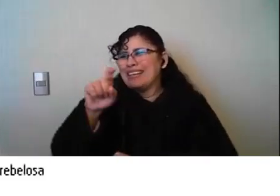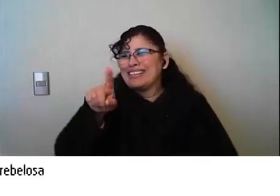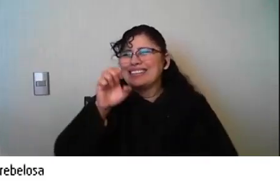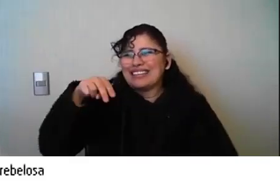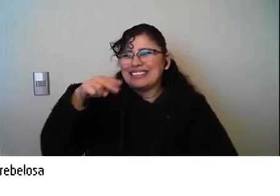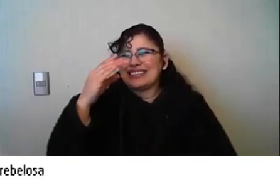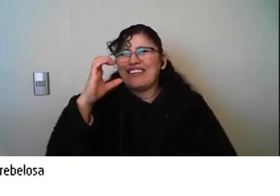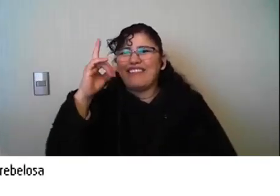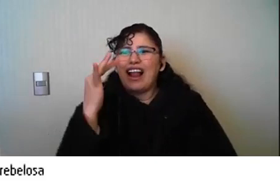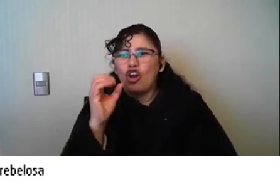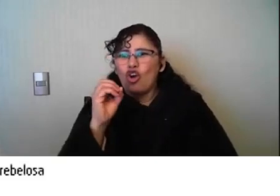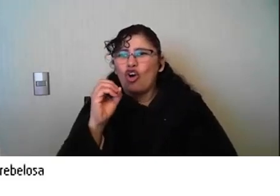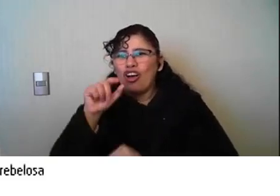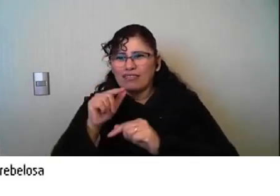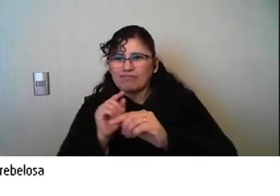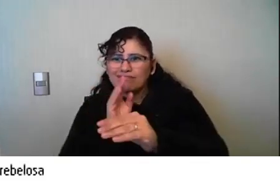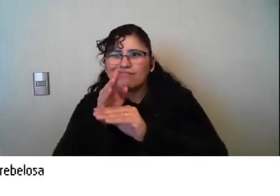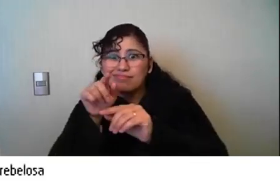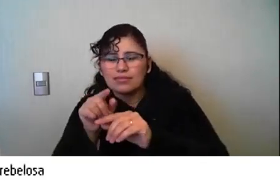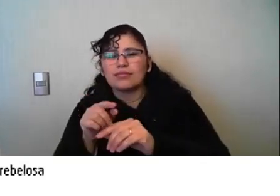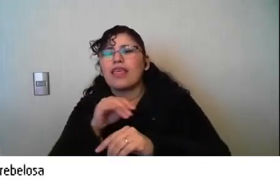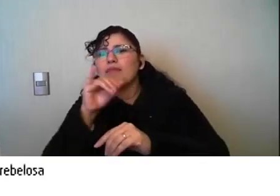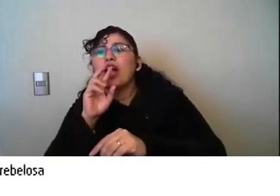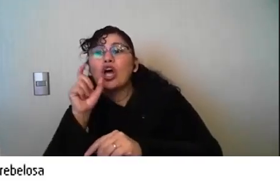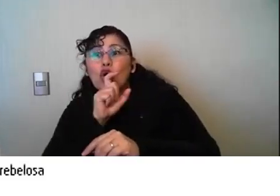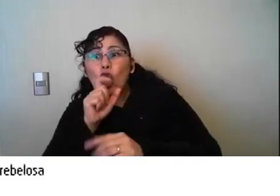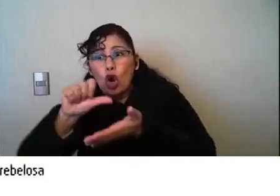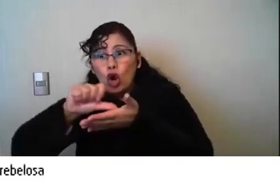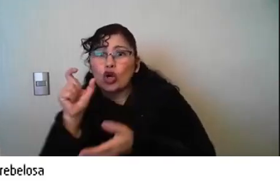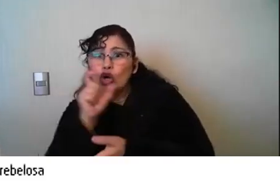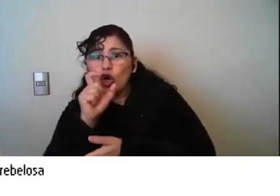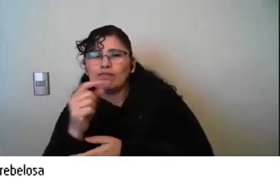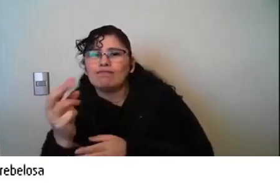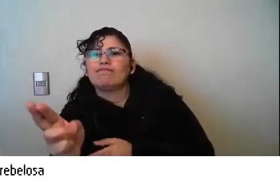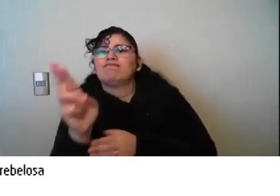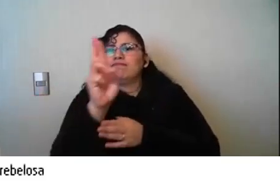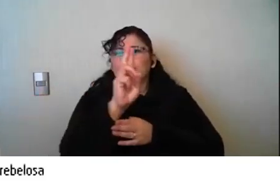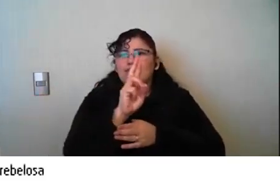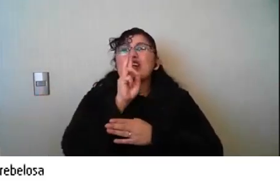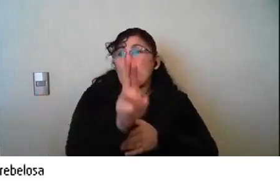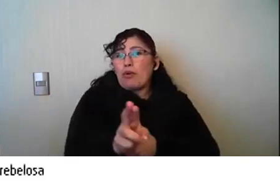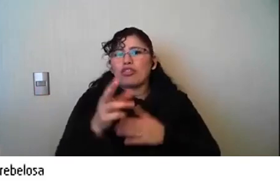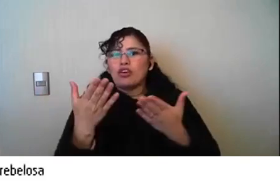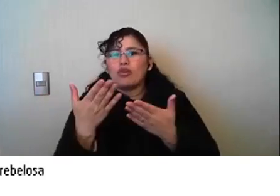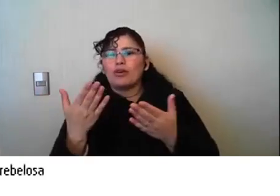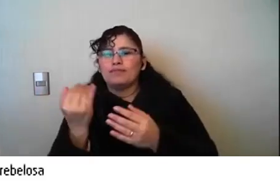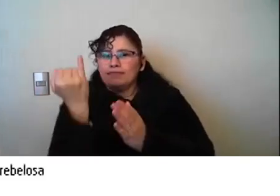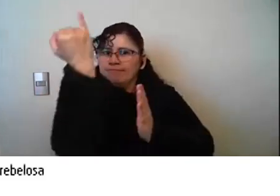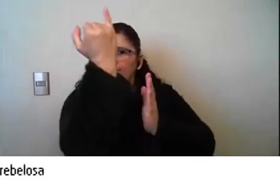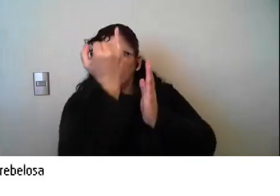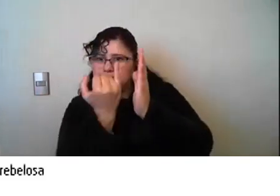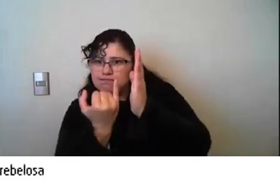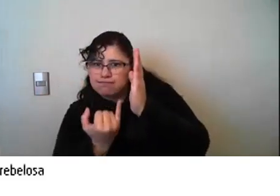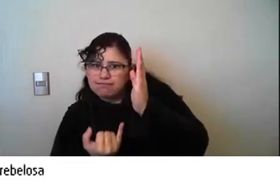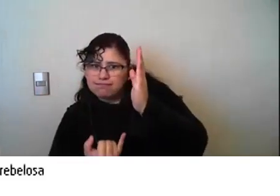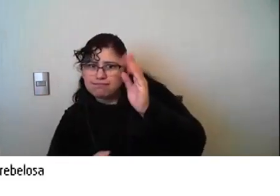Y el núcleo rojo responde a esta función con un tracto que es descendente, que